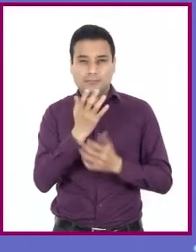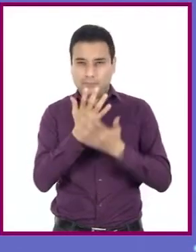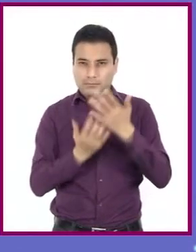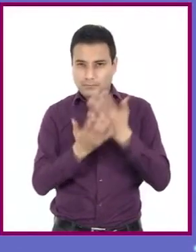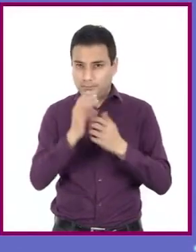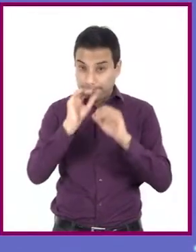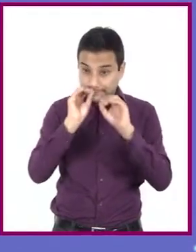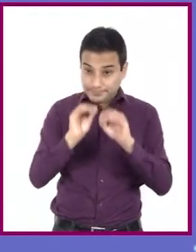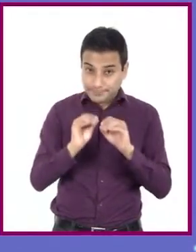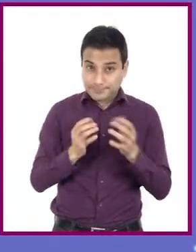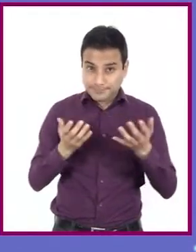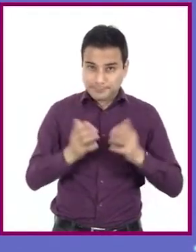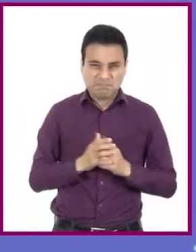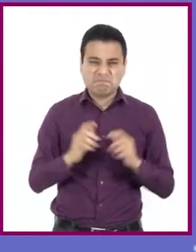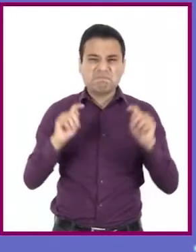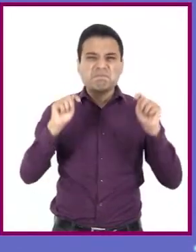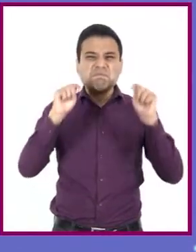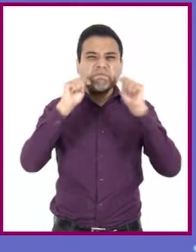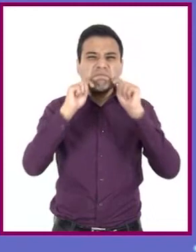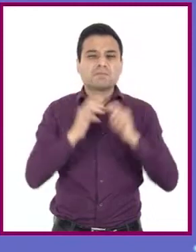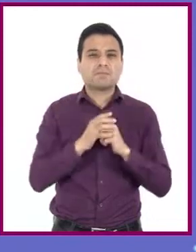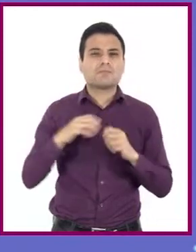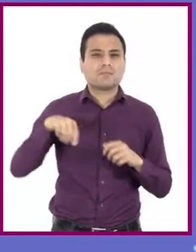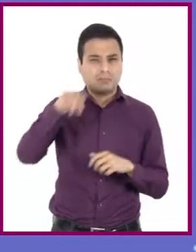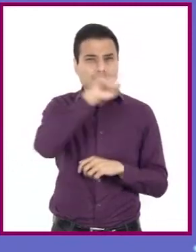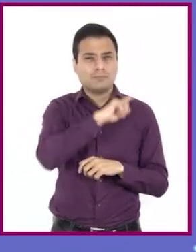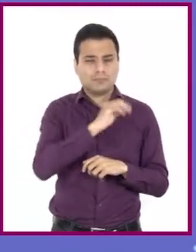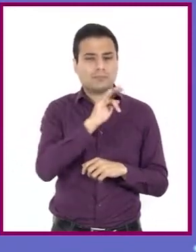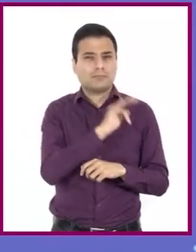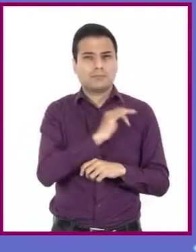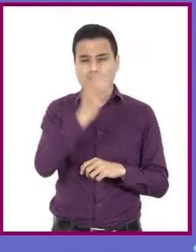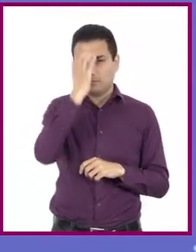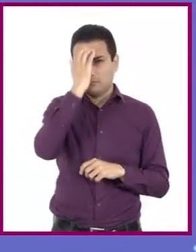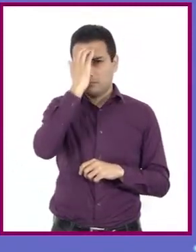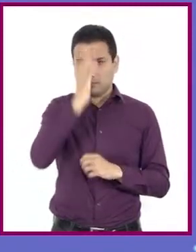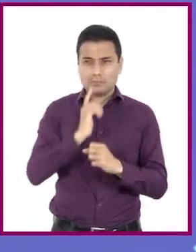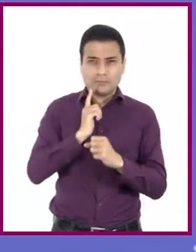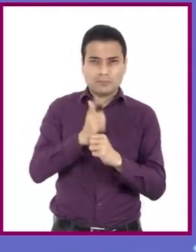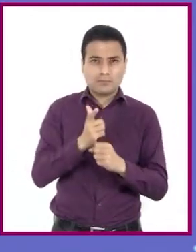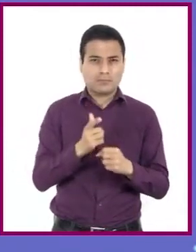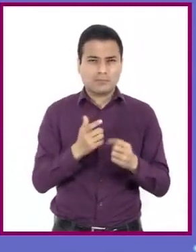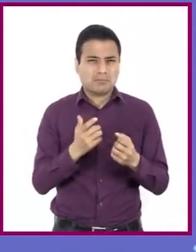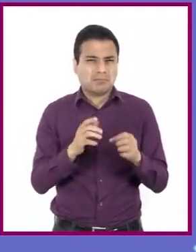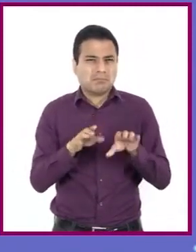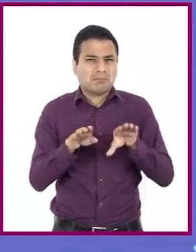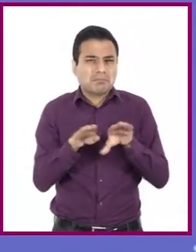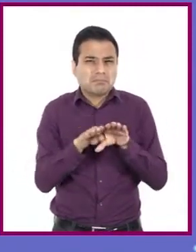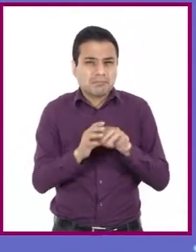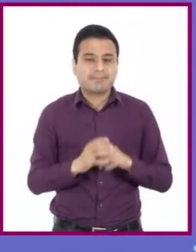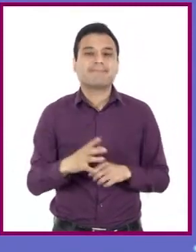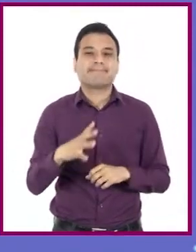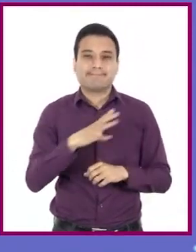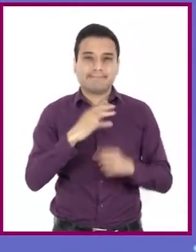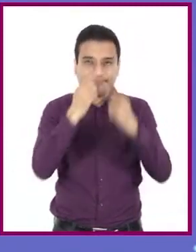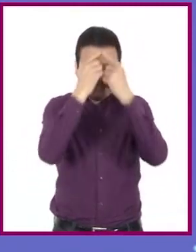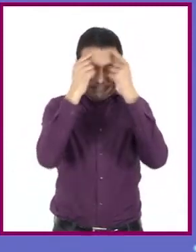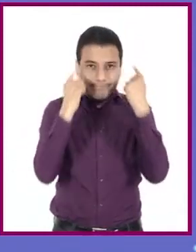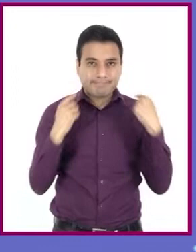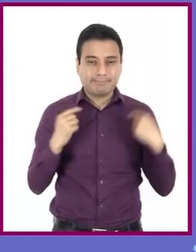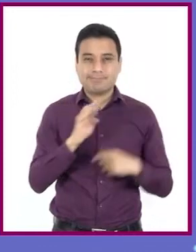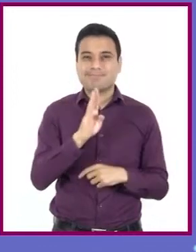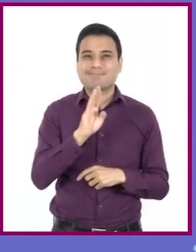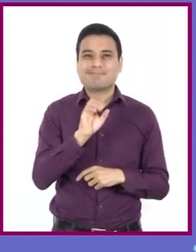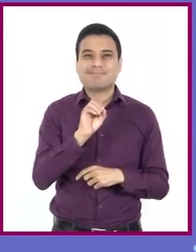artificiales, las distinguimos como tales porque están delimitadas por sus bordes. Bordes que